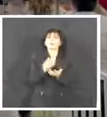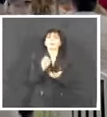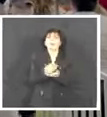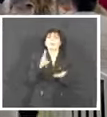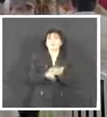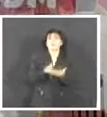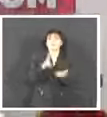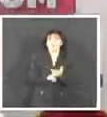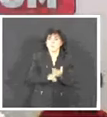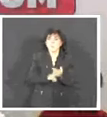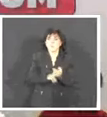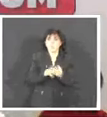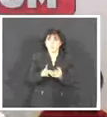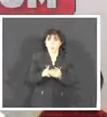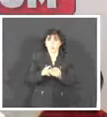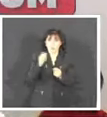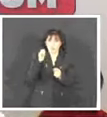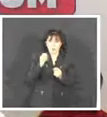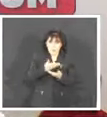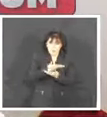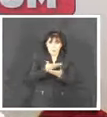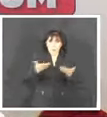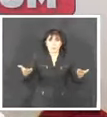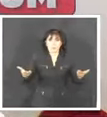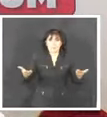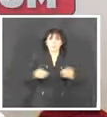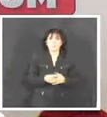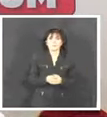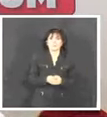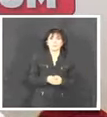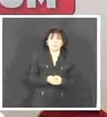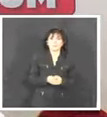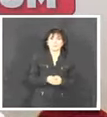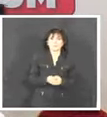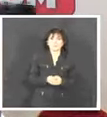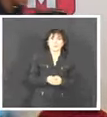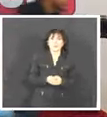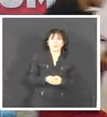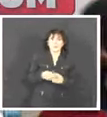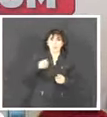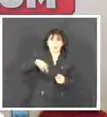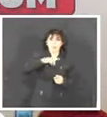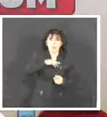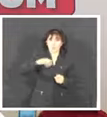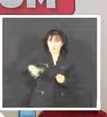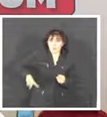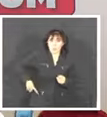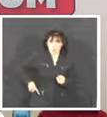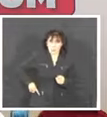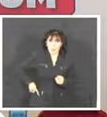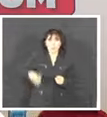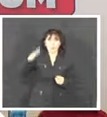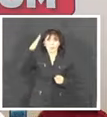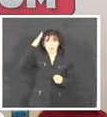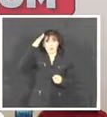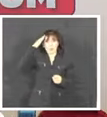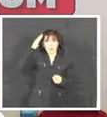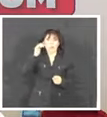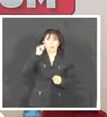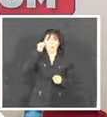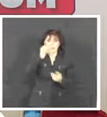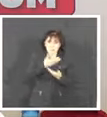los demás. Llegamos al gobierno a servir al pueblo de México. Con el